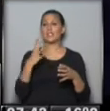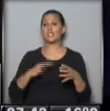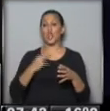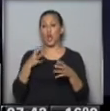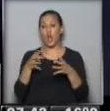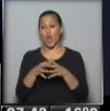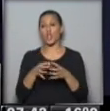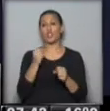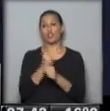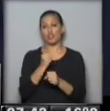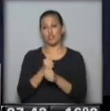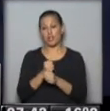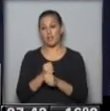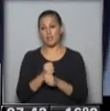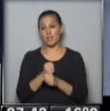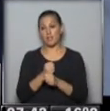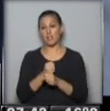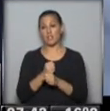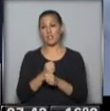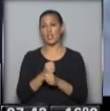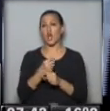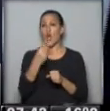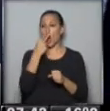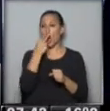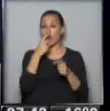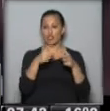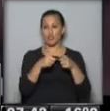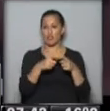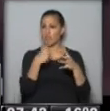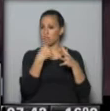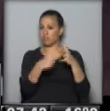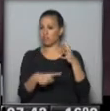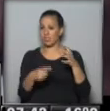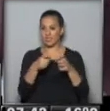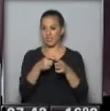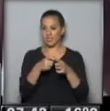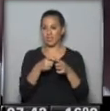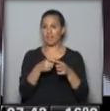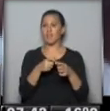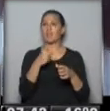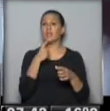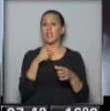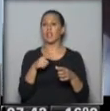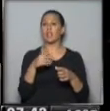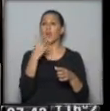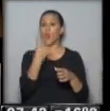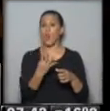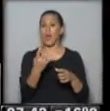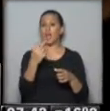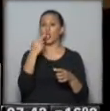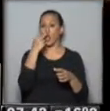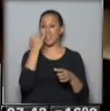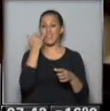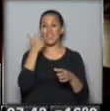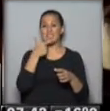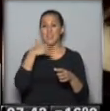de actividad, con 11 discos editados. Vamos a estar el 4, el 11 y el 17